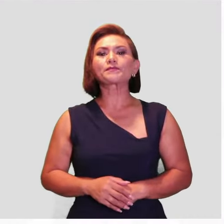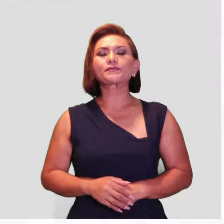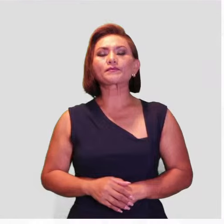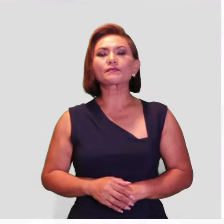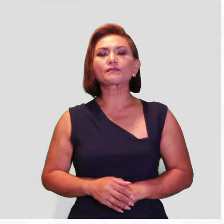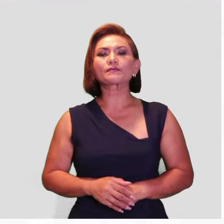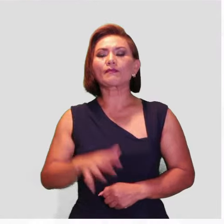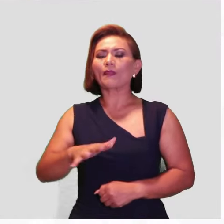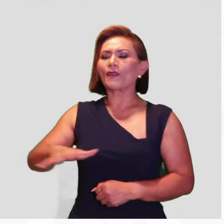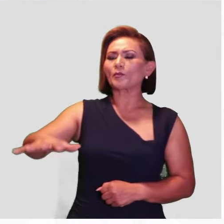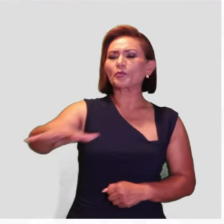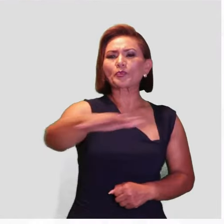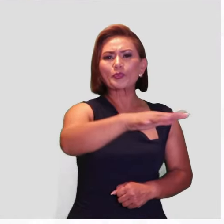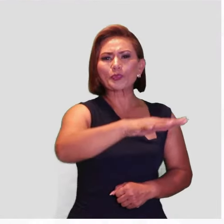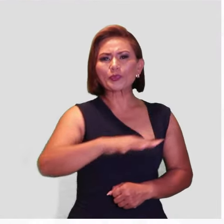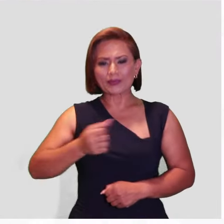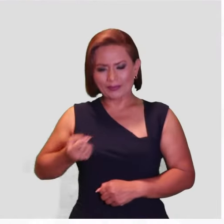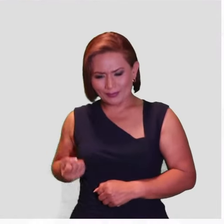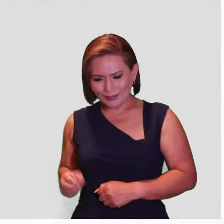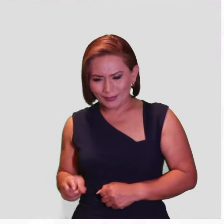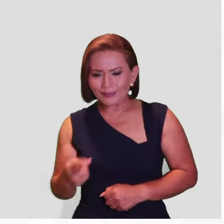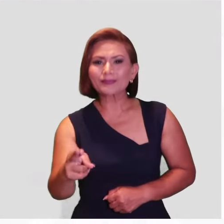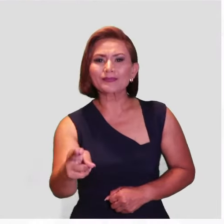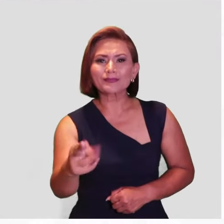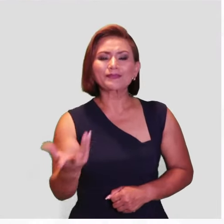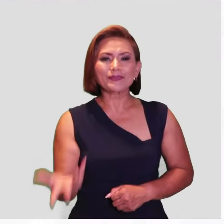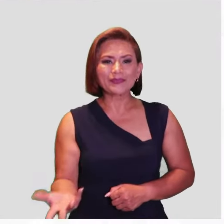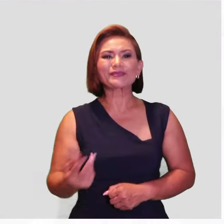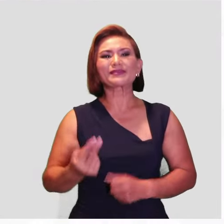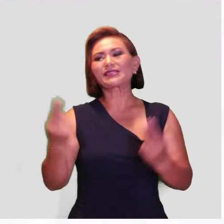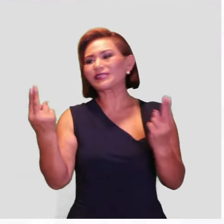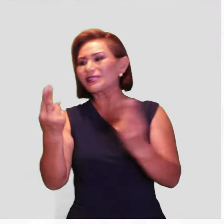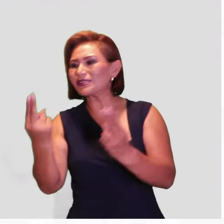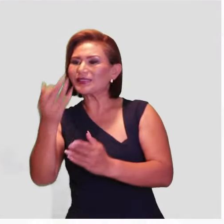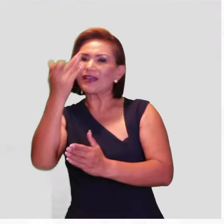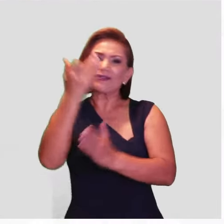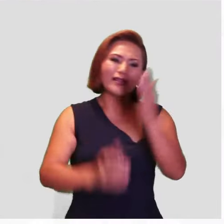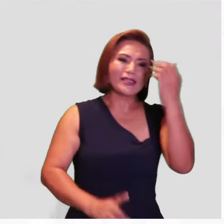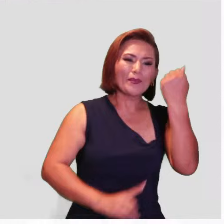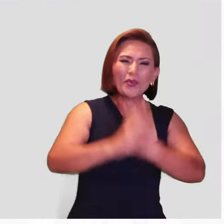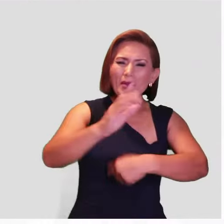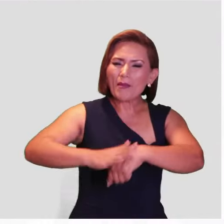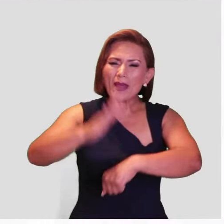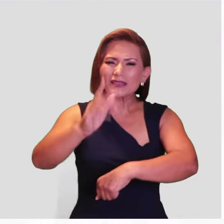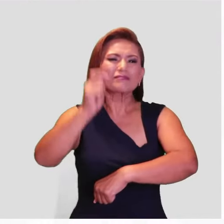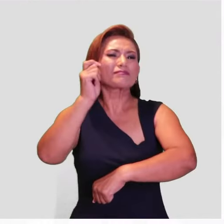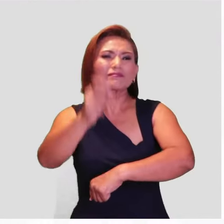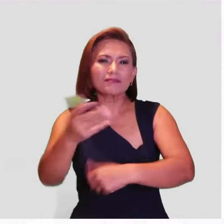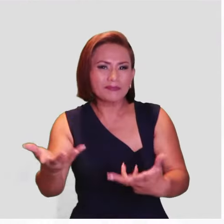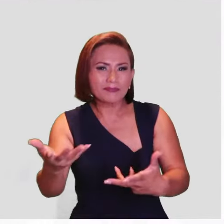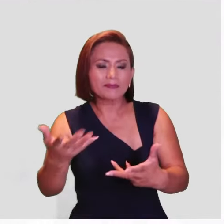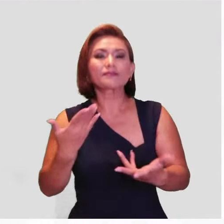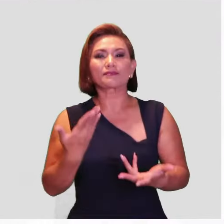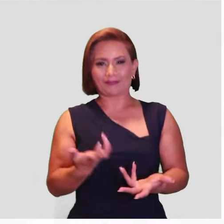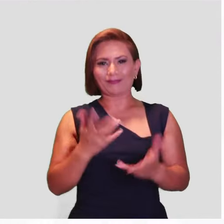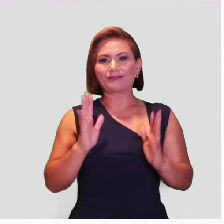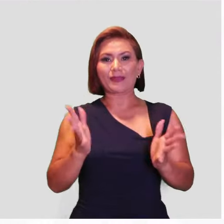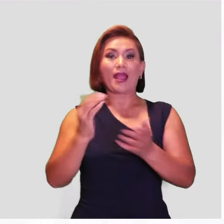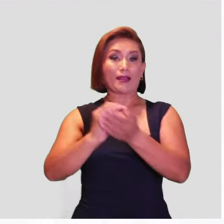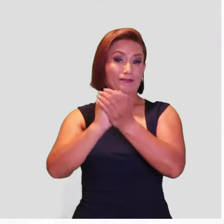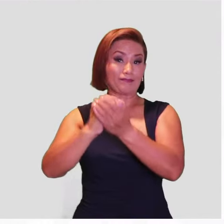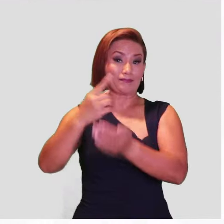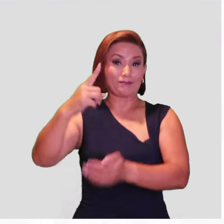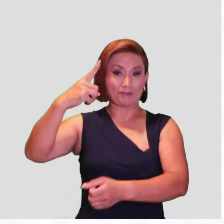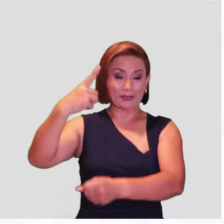principales problemas o necesidades del municipio de San Juan del Río? Y bueno, pues con base en este sorteo